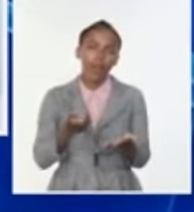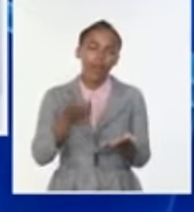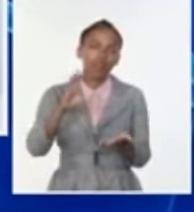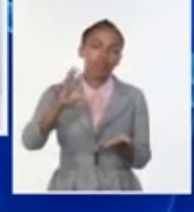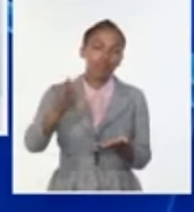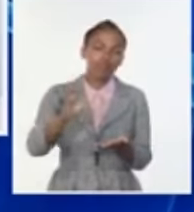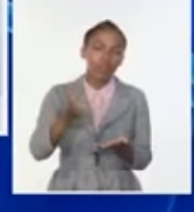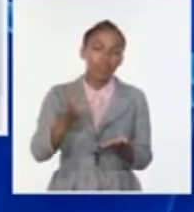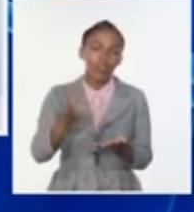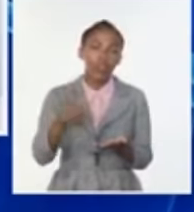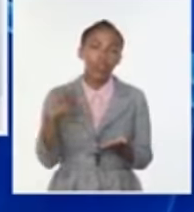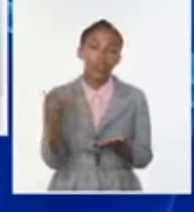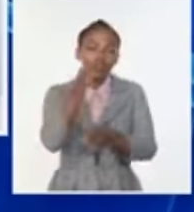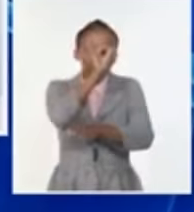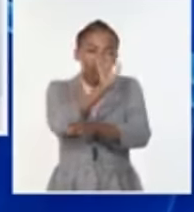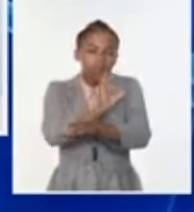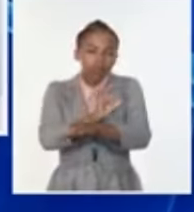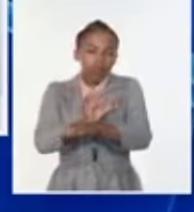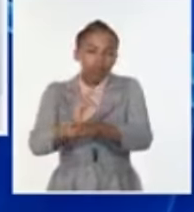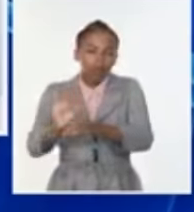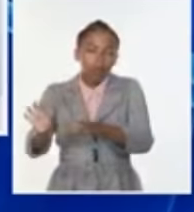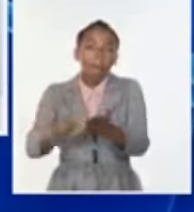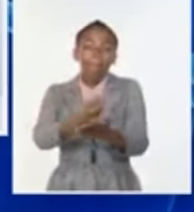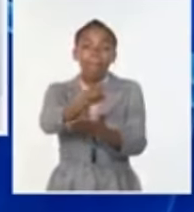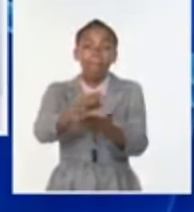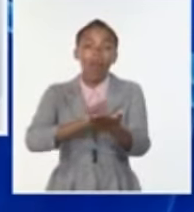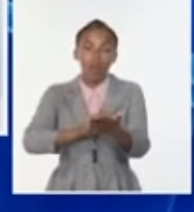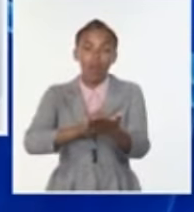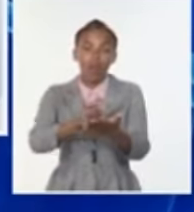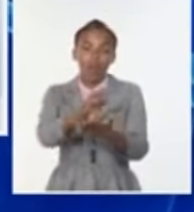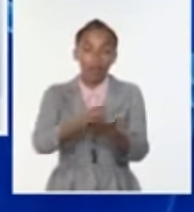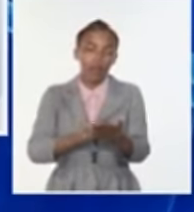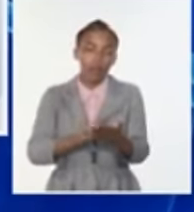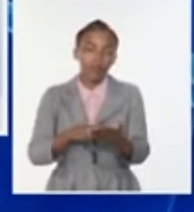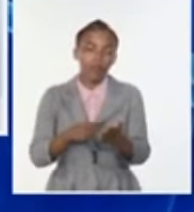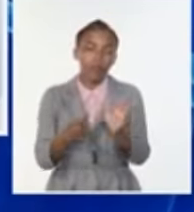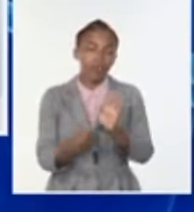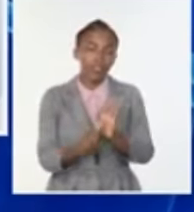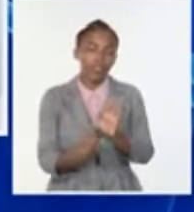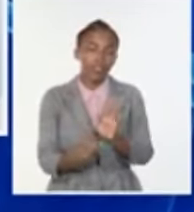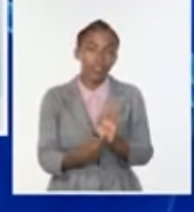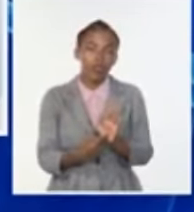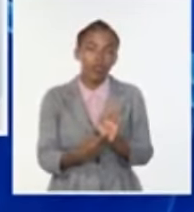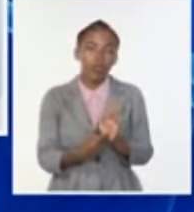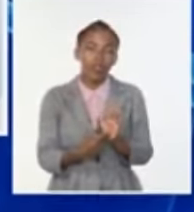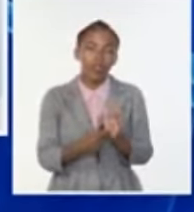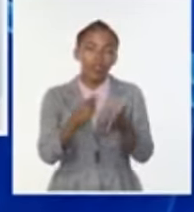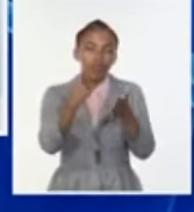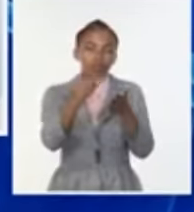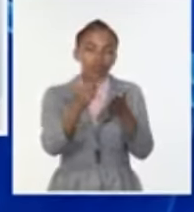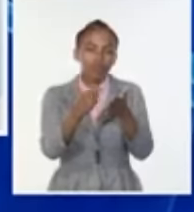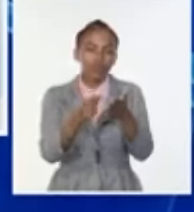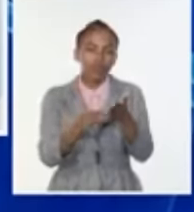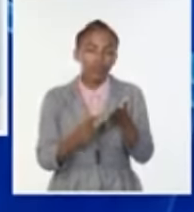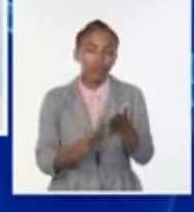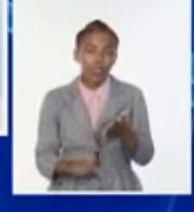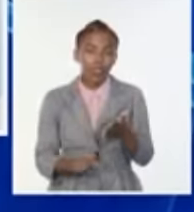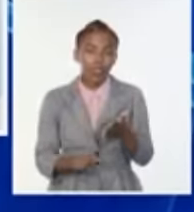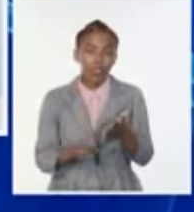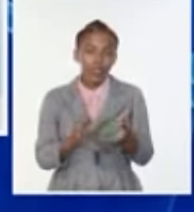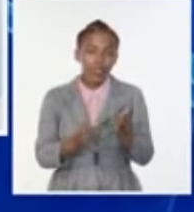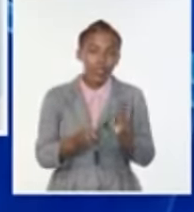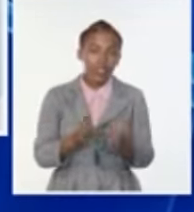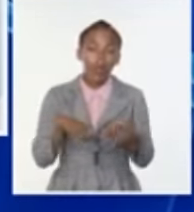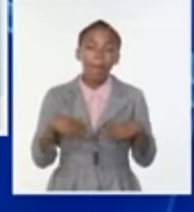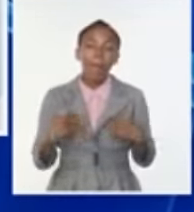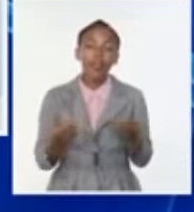un diseño de cuál debe ser los pasos a seguir para poder establecer una tasa de cambio